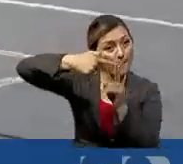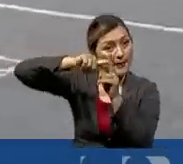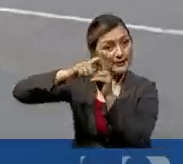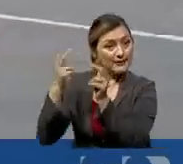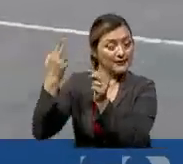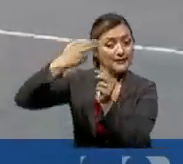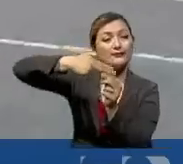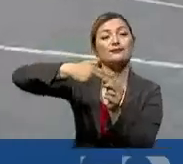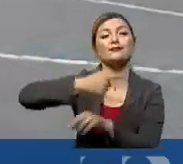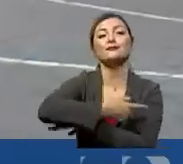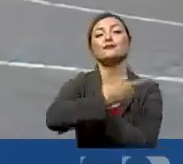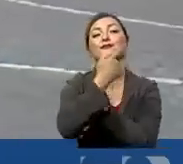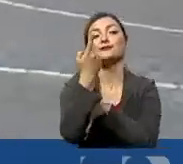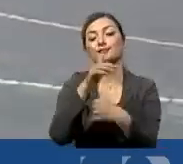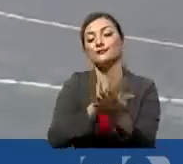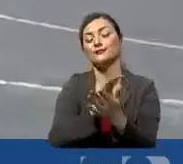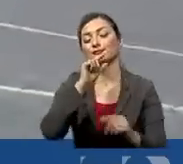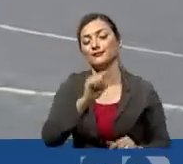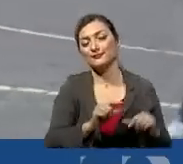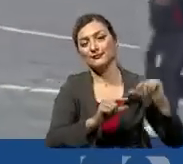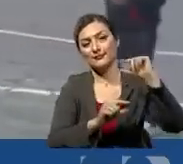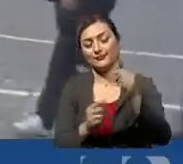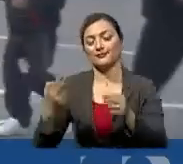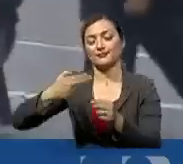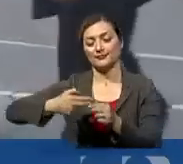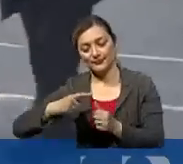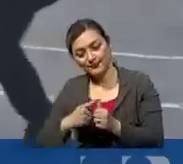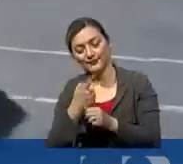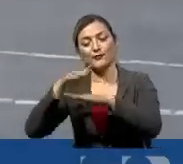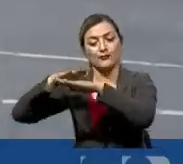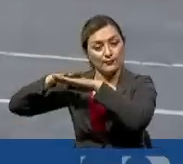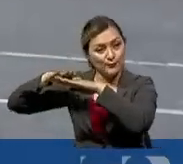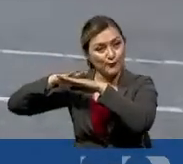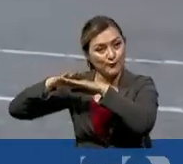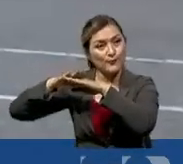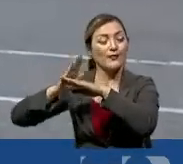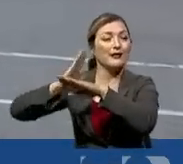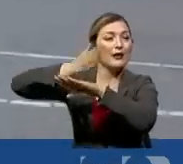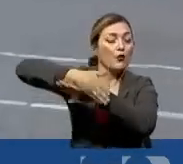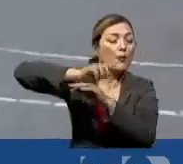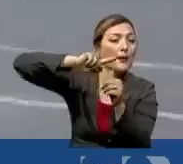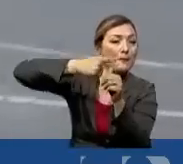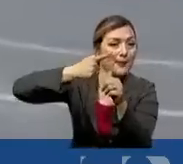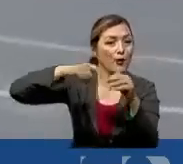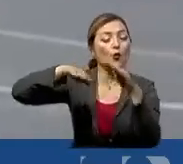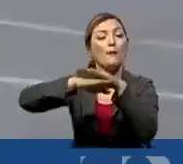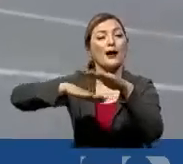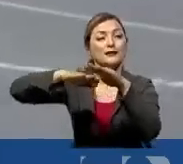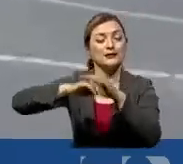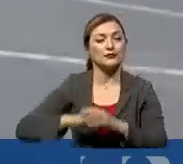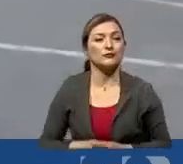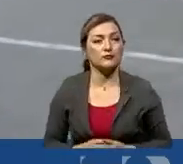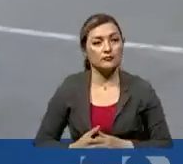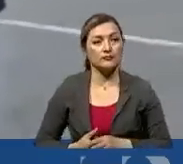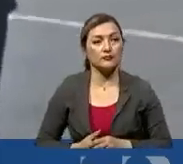recordemos que es un retorno progresivo a clases, primero con el bachillerato y también con primero de básica. Esta mañana nos acompaña el alcalde